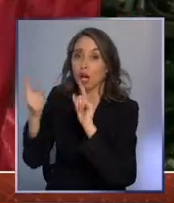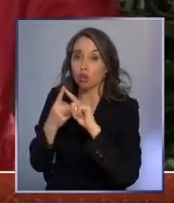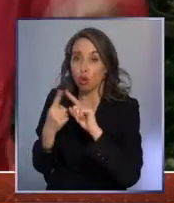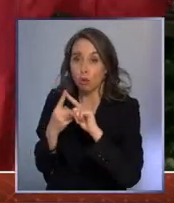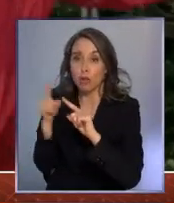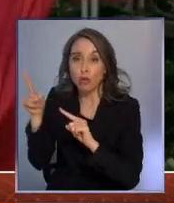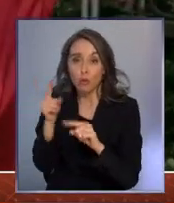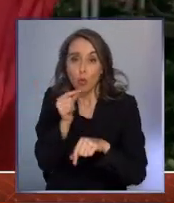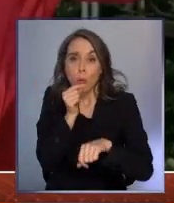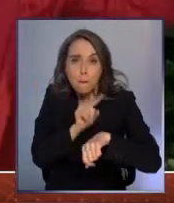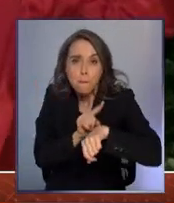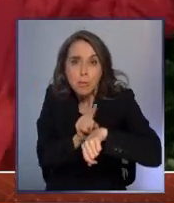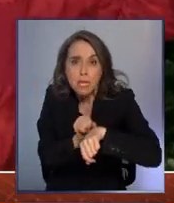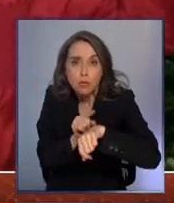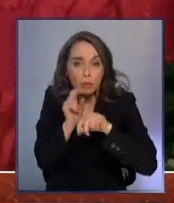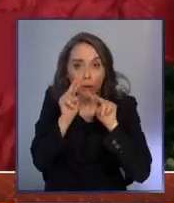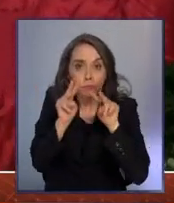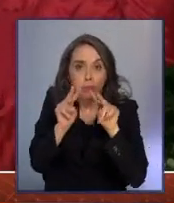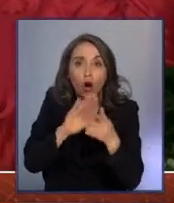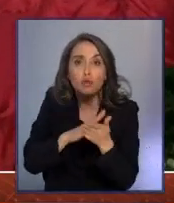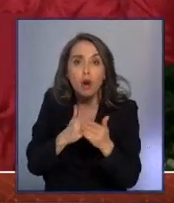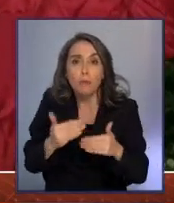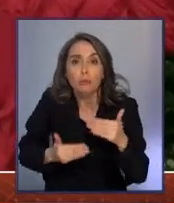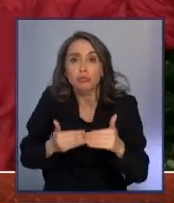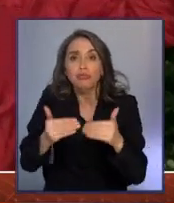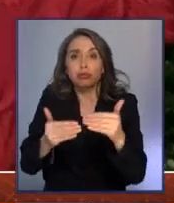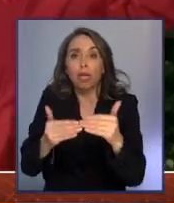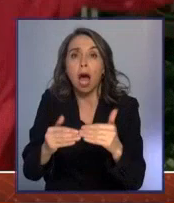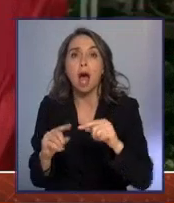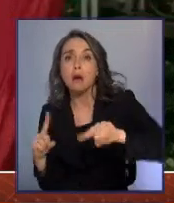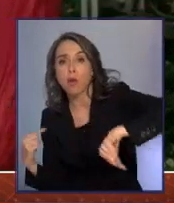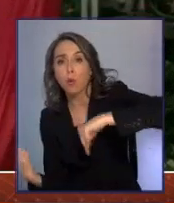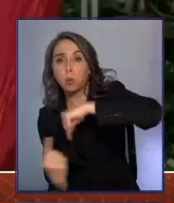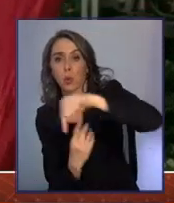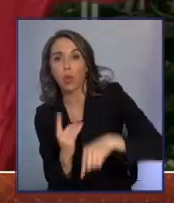siguiendo minuto a minuto el desarrollo de Dorian. Muy buenas